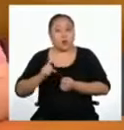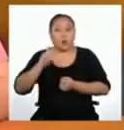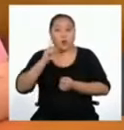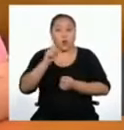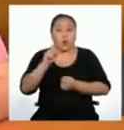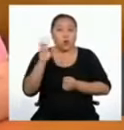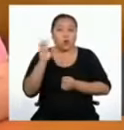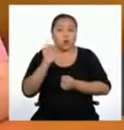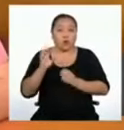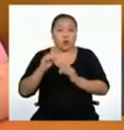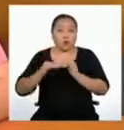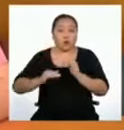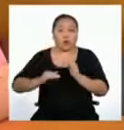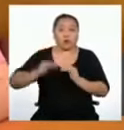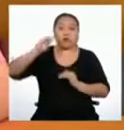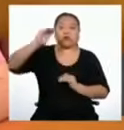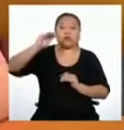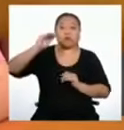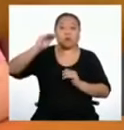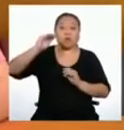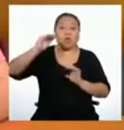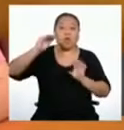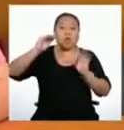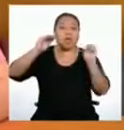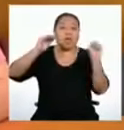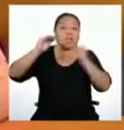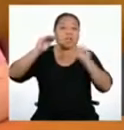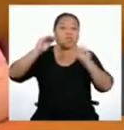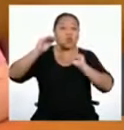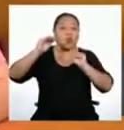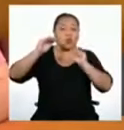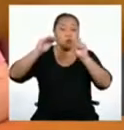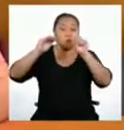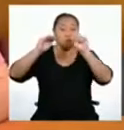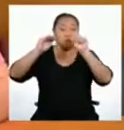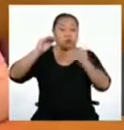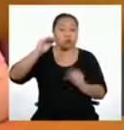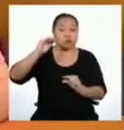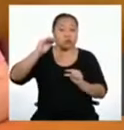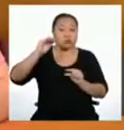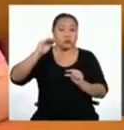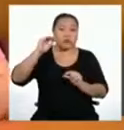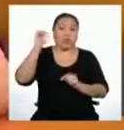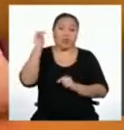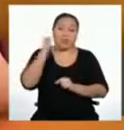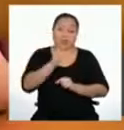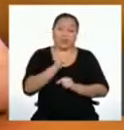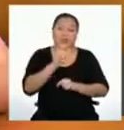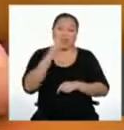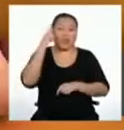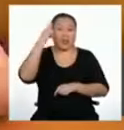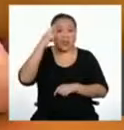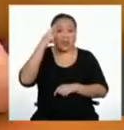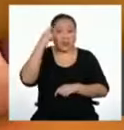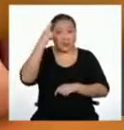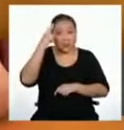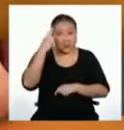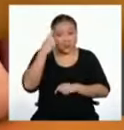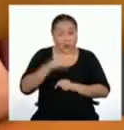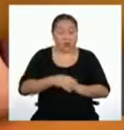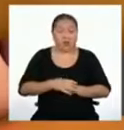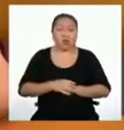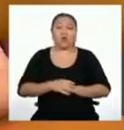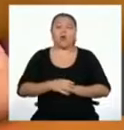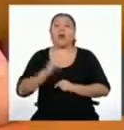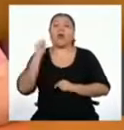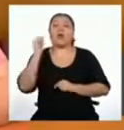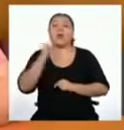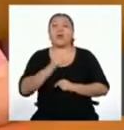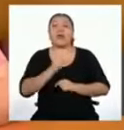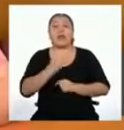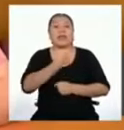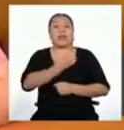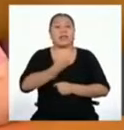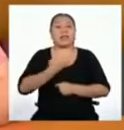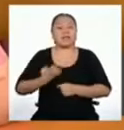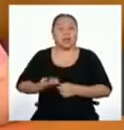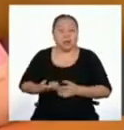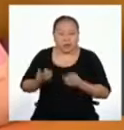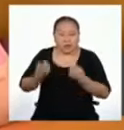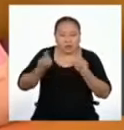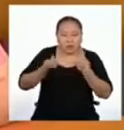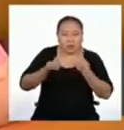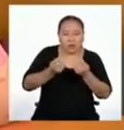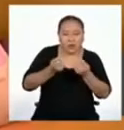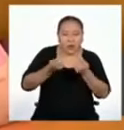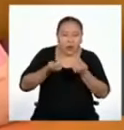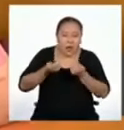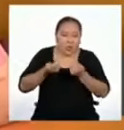dólar, menos valdrá el sol. Es por eso que nuestro Estado interviene en algunas de sus acciones